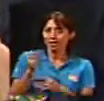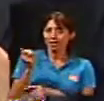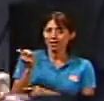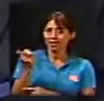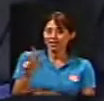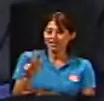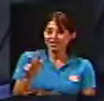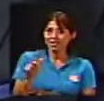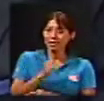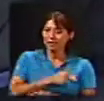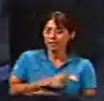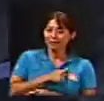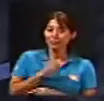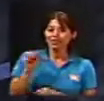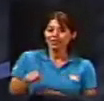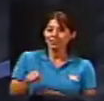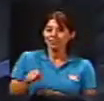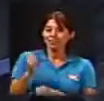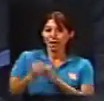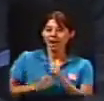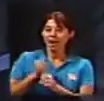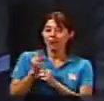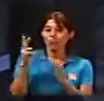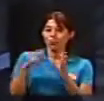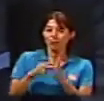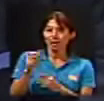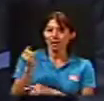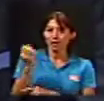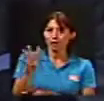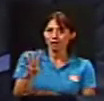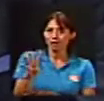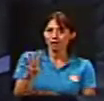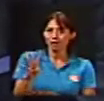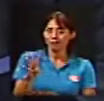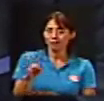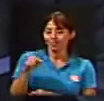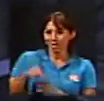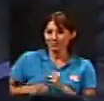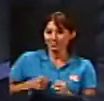sí, perdón, este año, es que estamos comenzando el año.